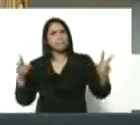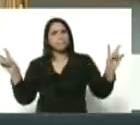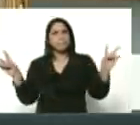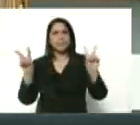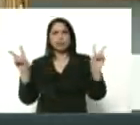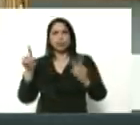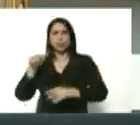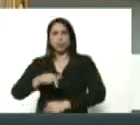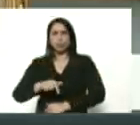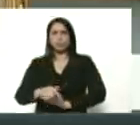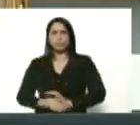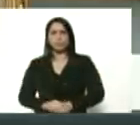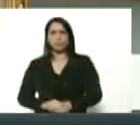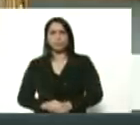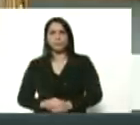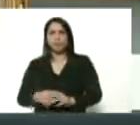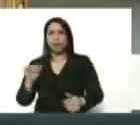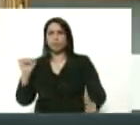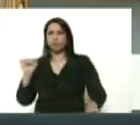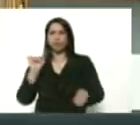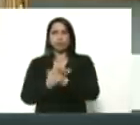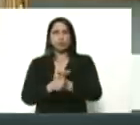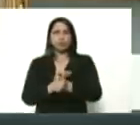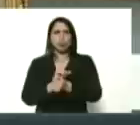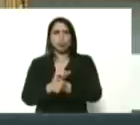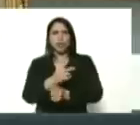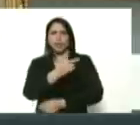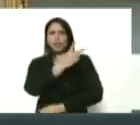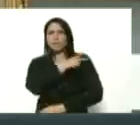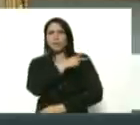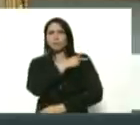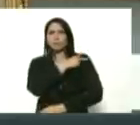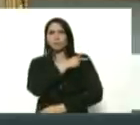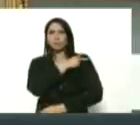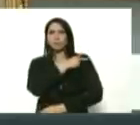hoy de la captura de los jefes